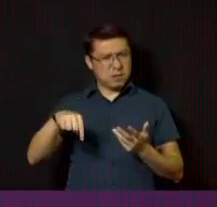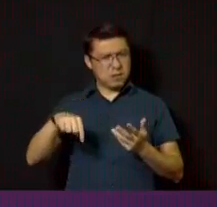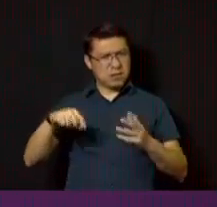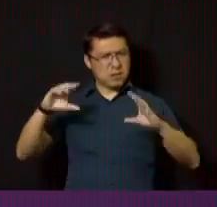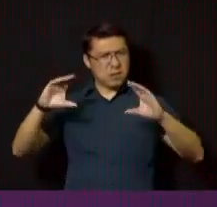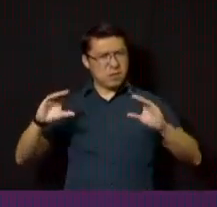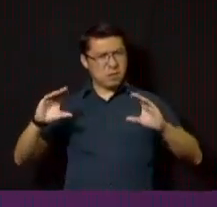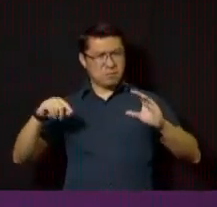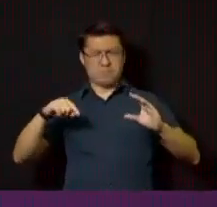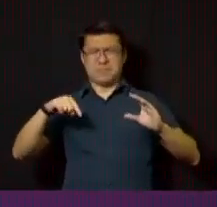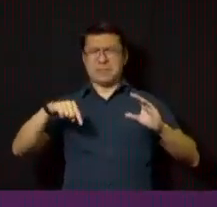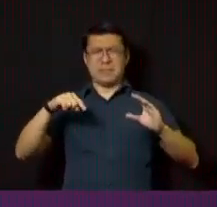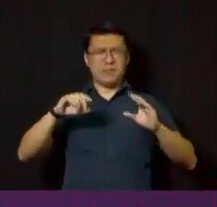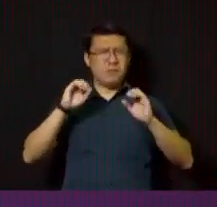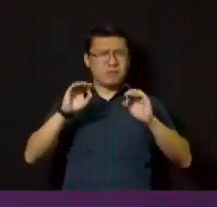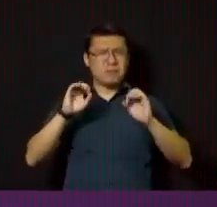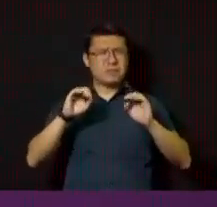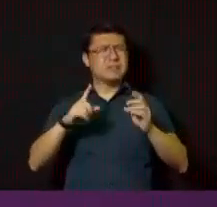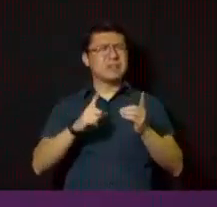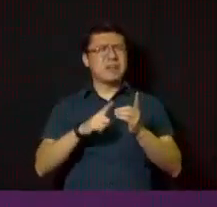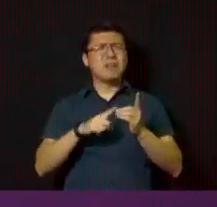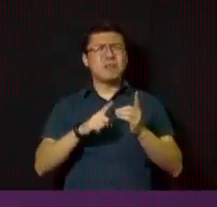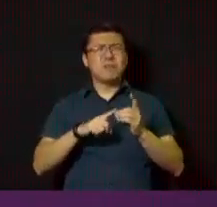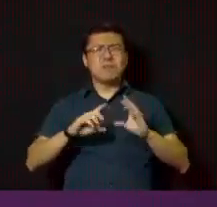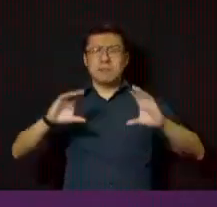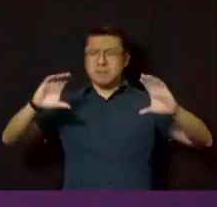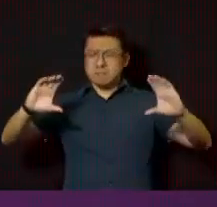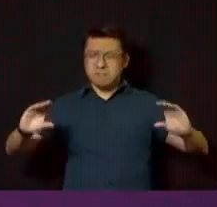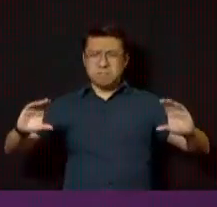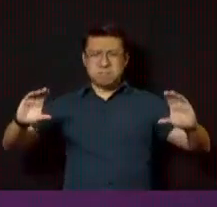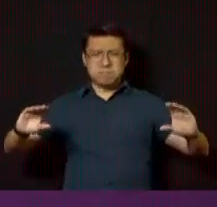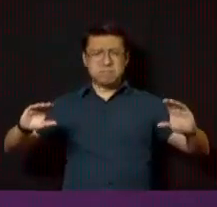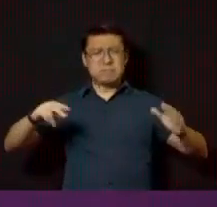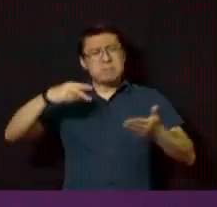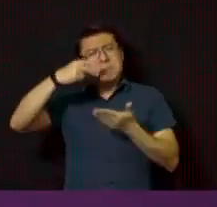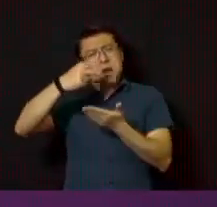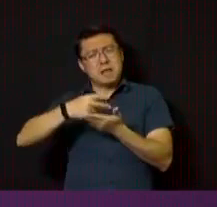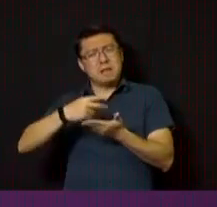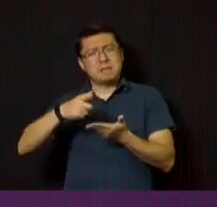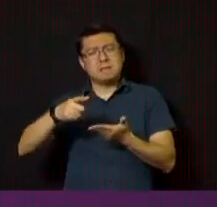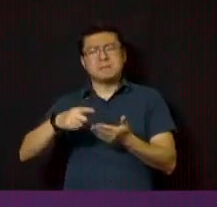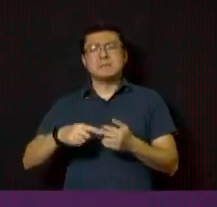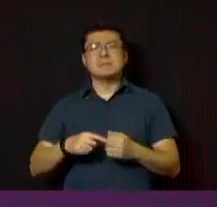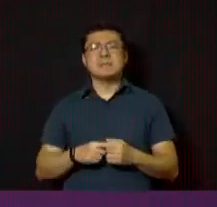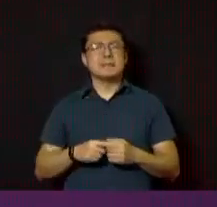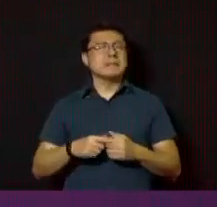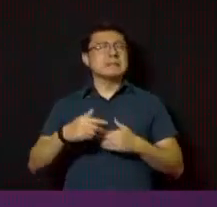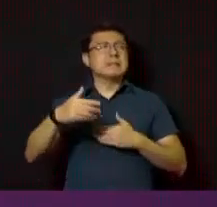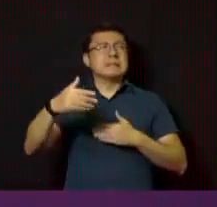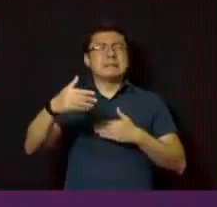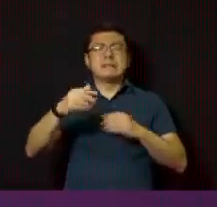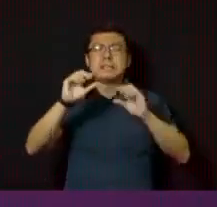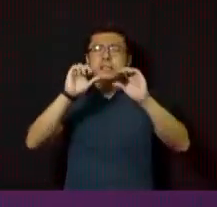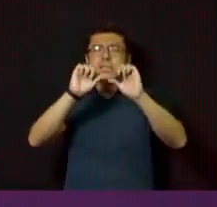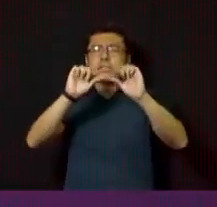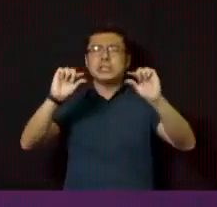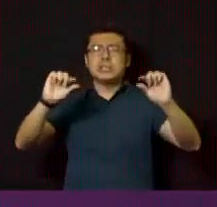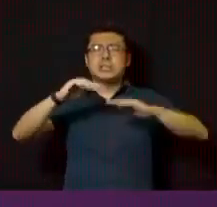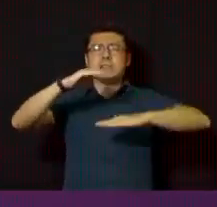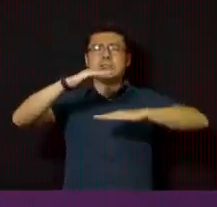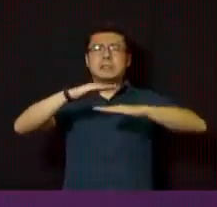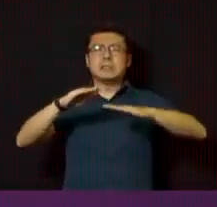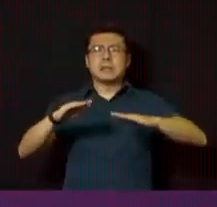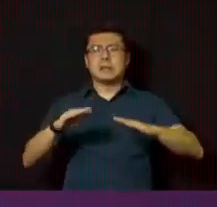una oficina? Me dice: ¿dónde vas a poner? Y bueno, ya me compré una cosa así delgadita, y ahí nomás en el